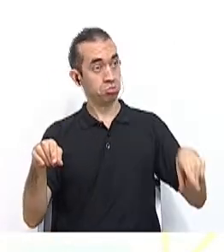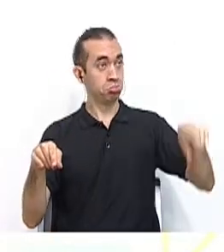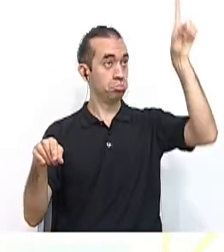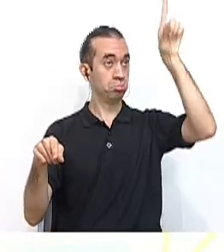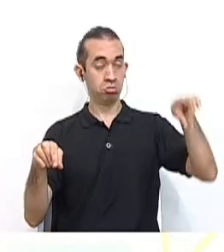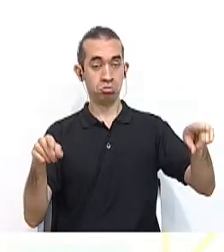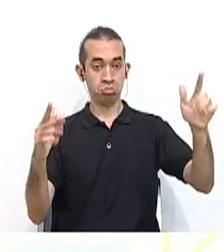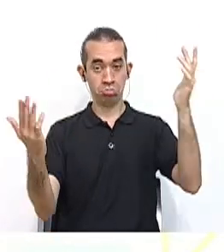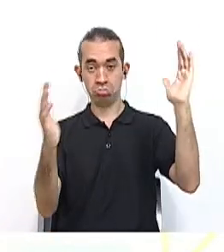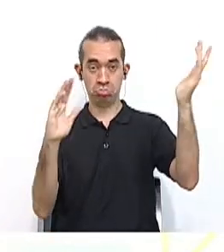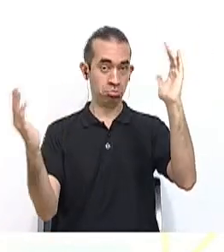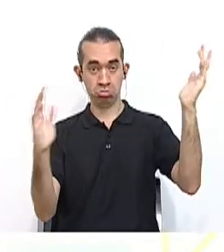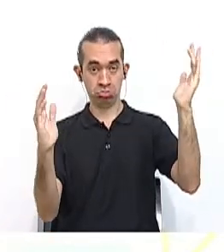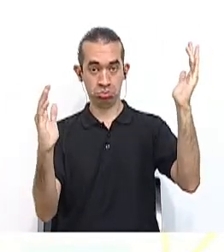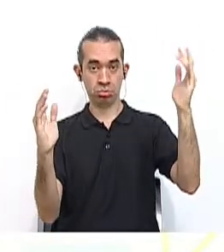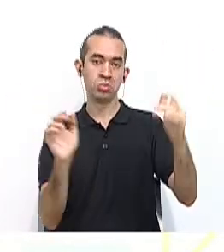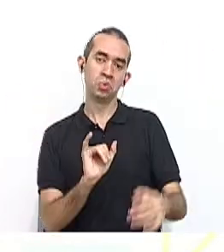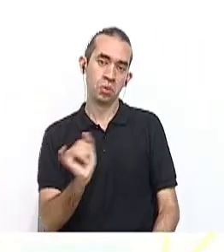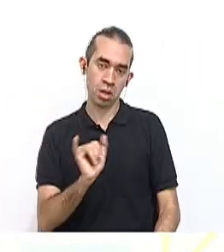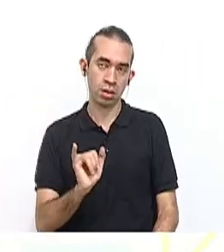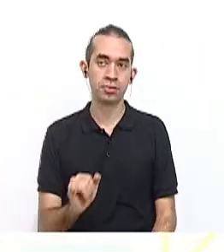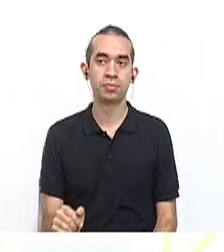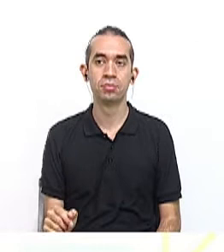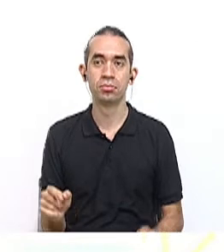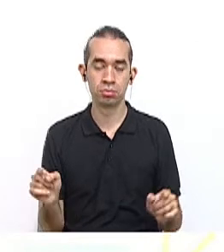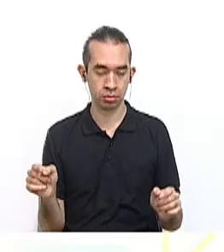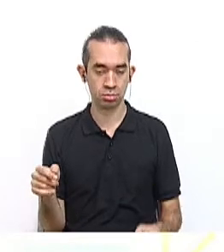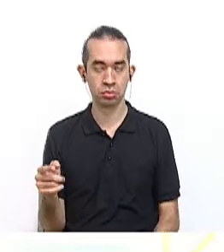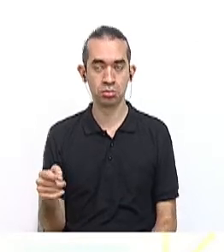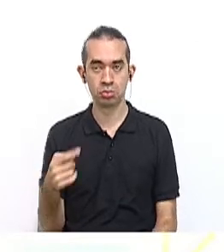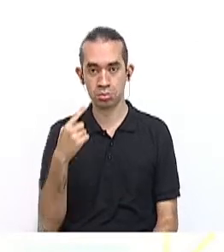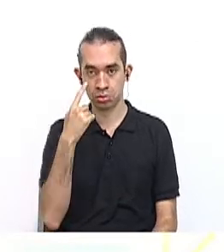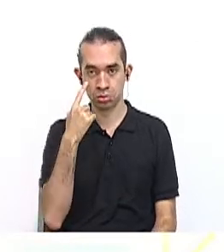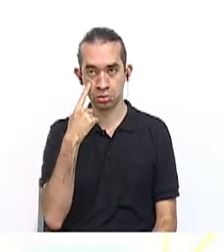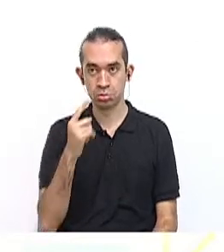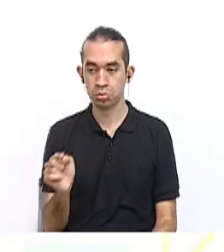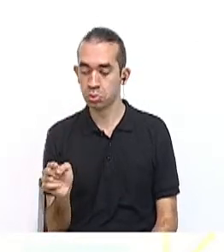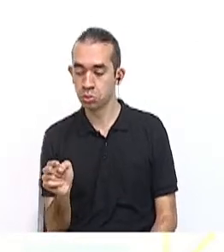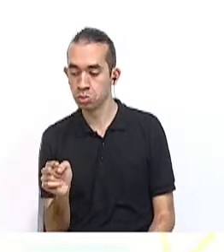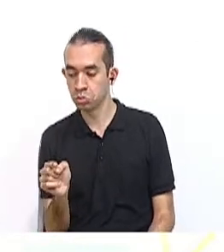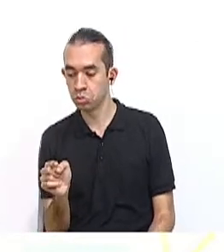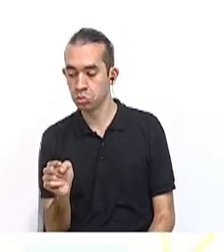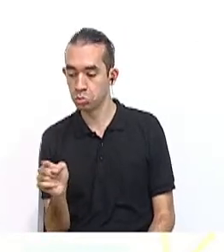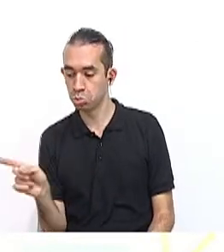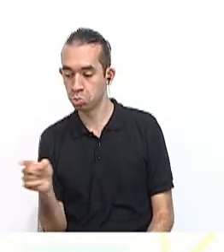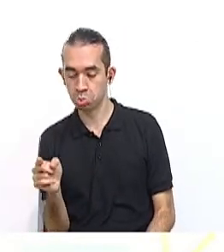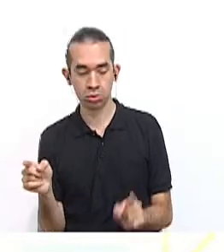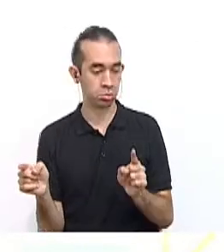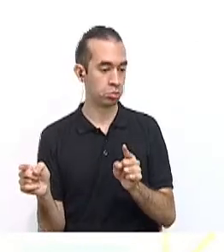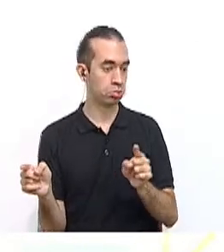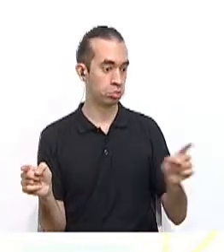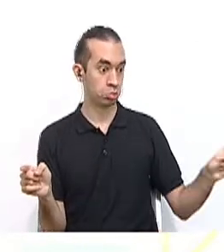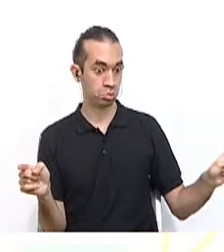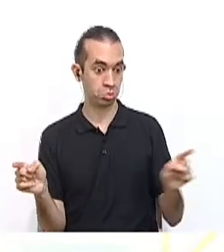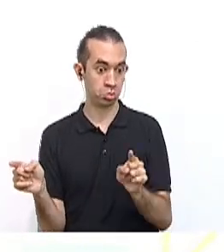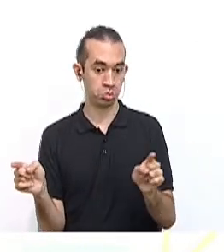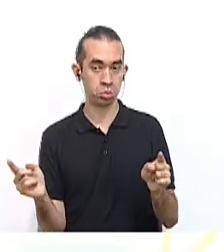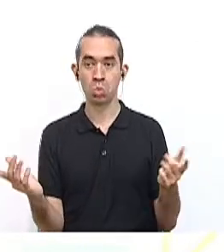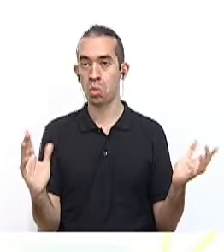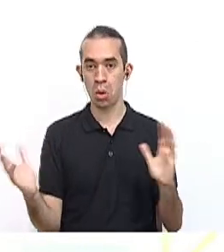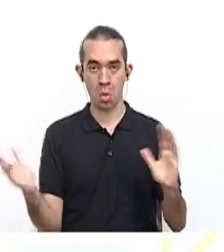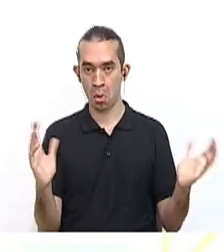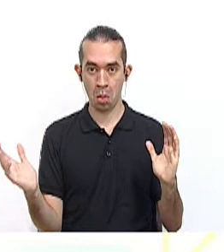del volcán, como la base 80 es a la base